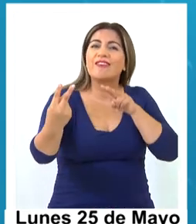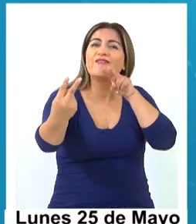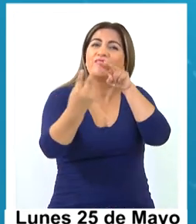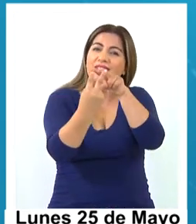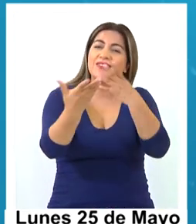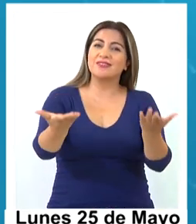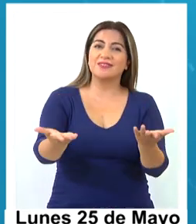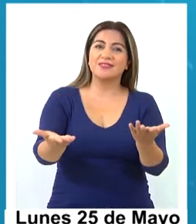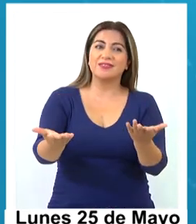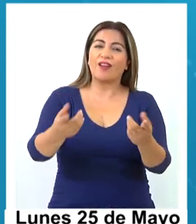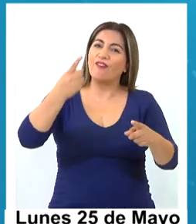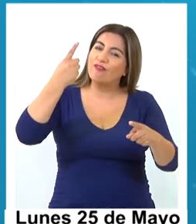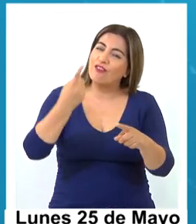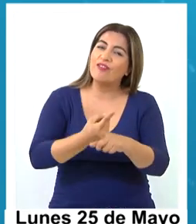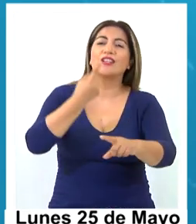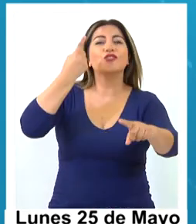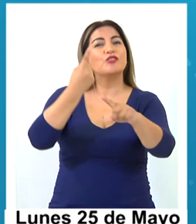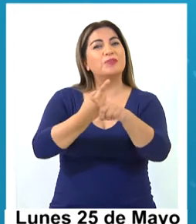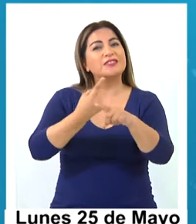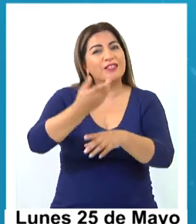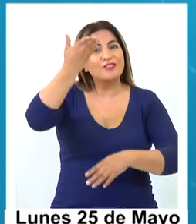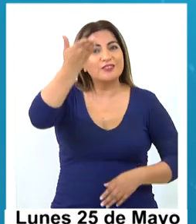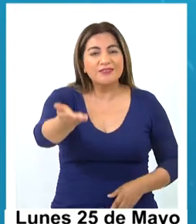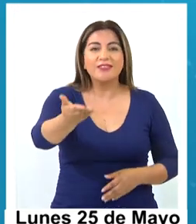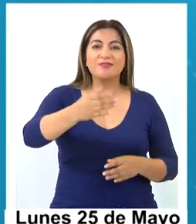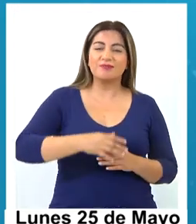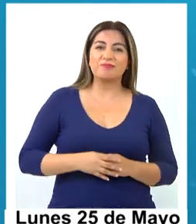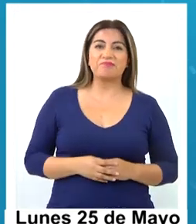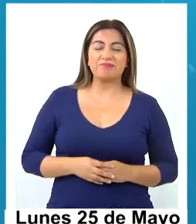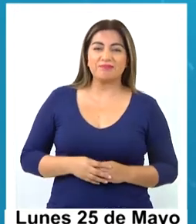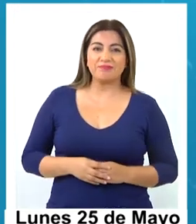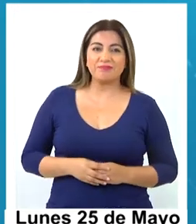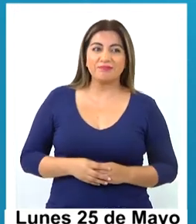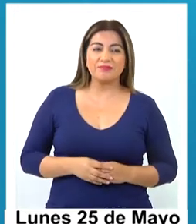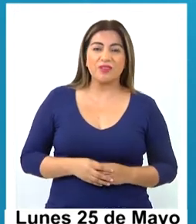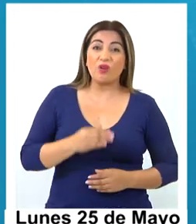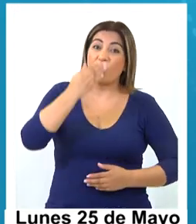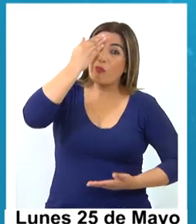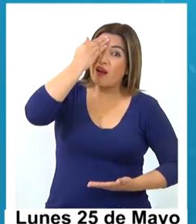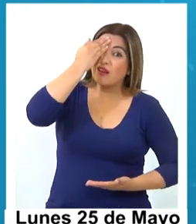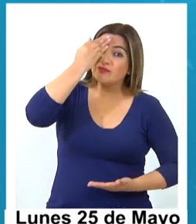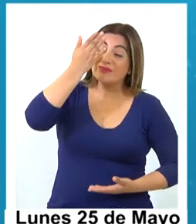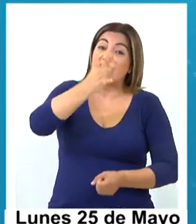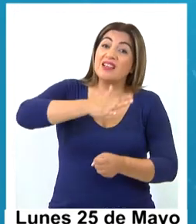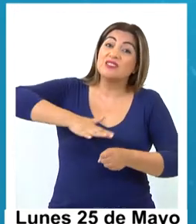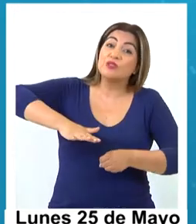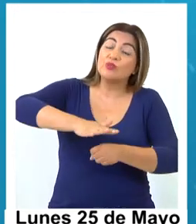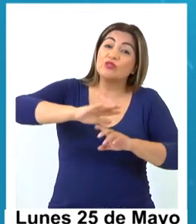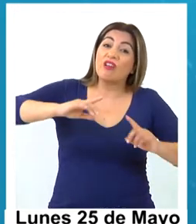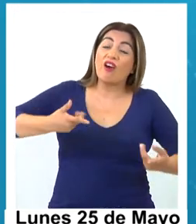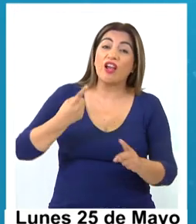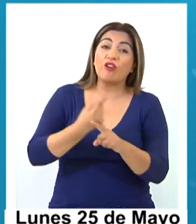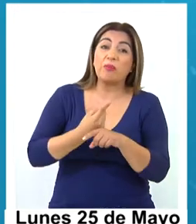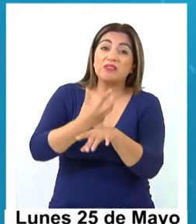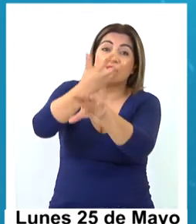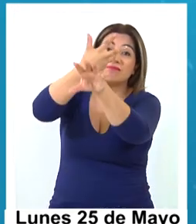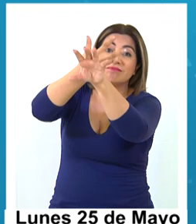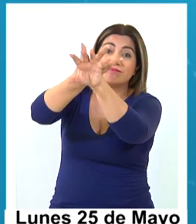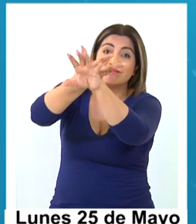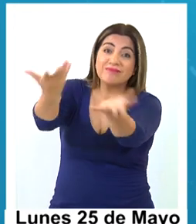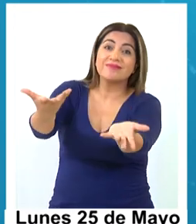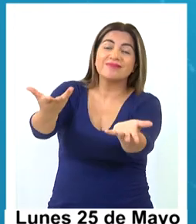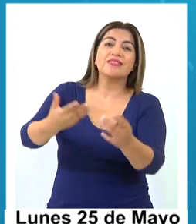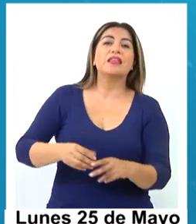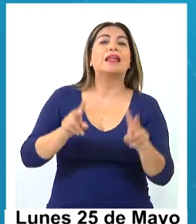volver a verte qué gusto poder poder volver a conversar contigo lo malo es la situación en la que vamos a